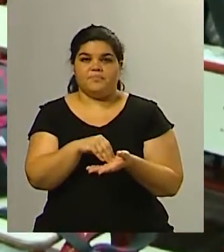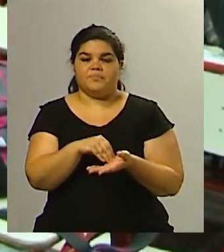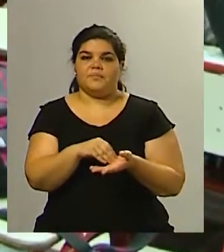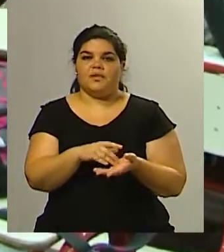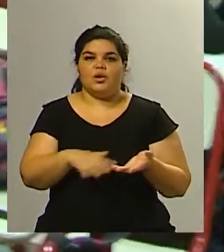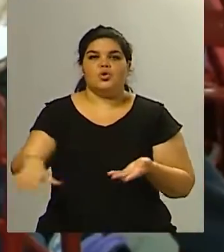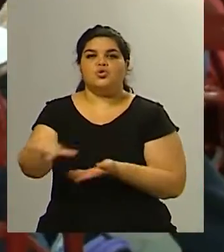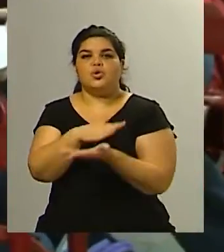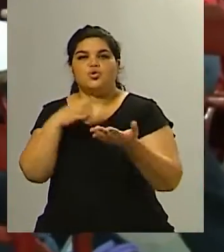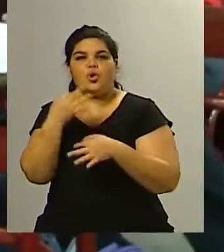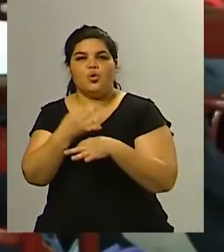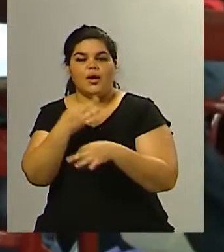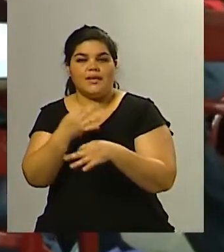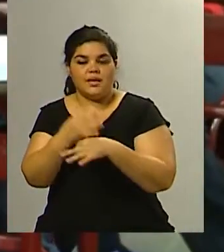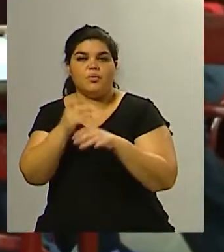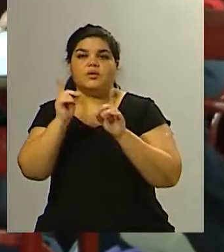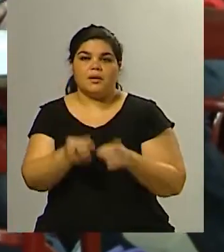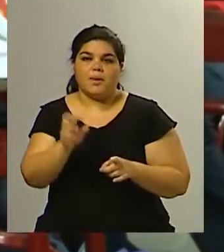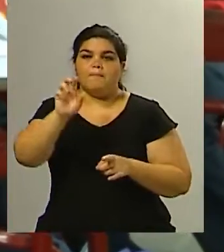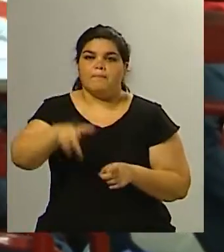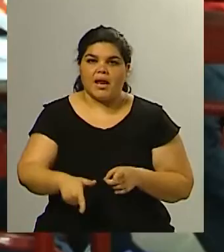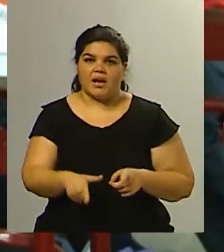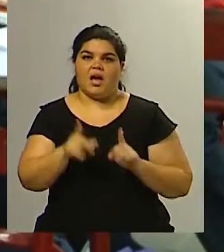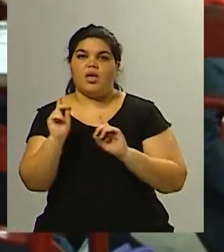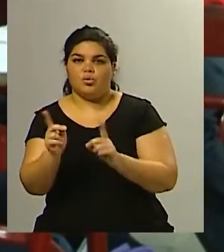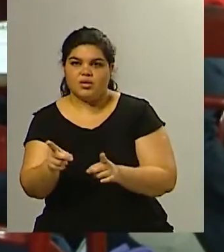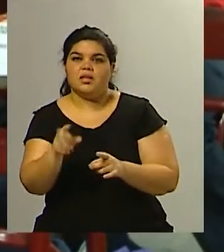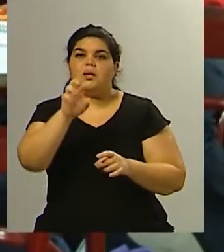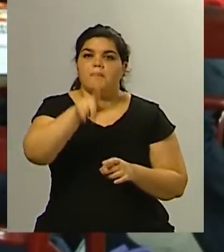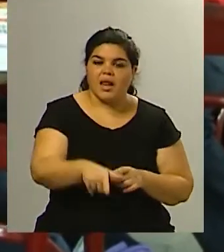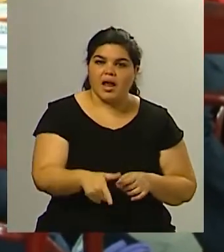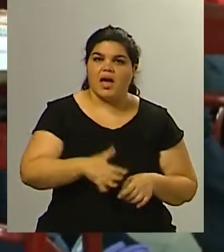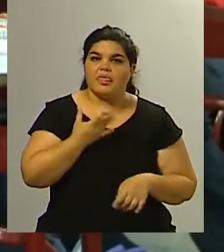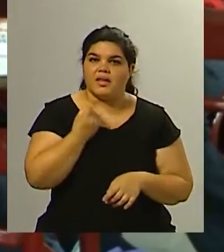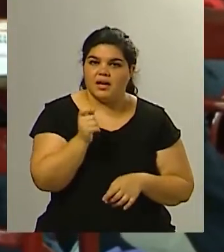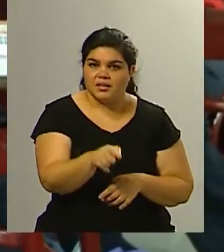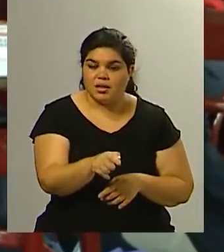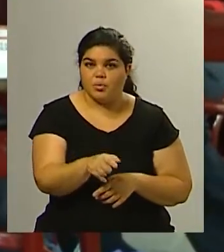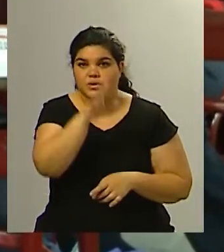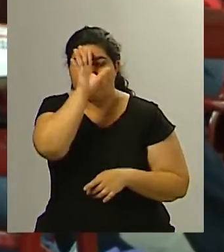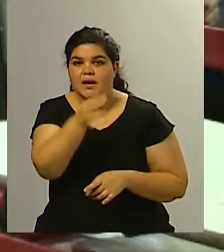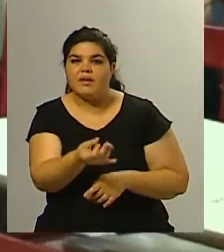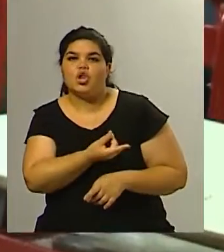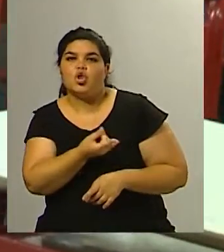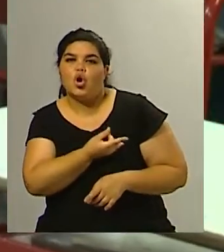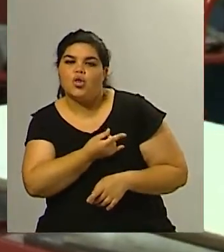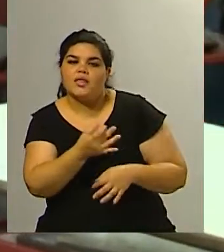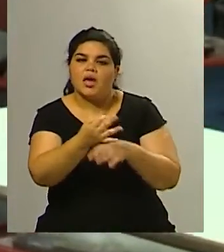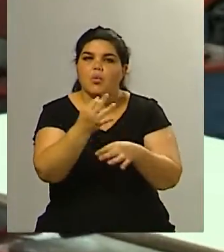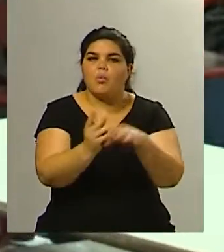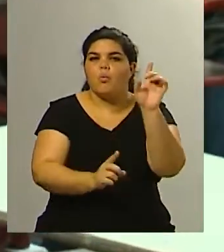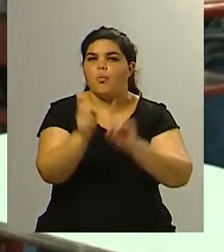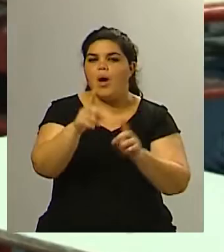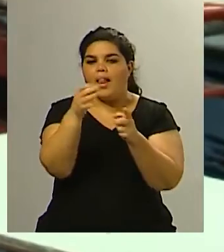los cuestionarios que nos dan a docentes, a directivos, para que contextualicemos de qué escuela se trata, qué características